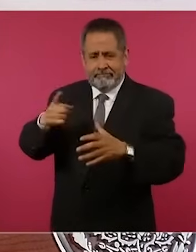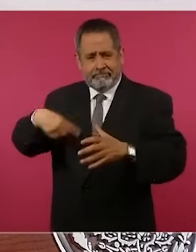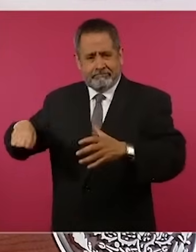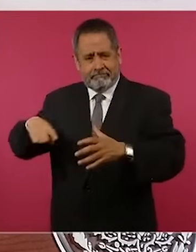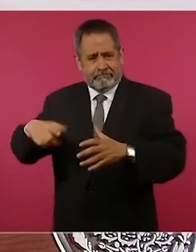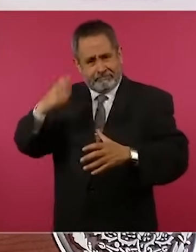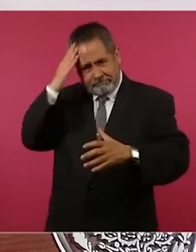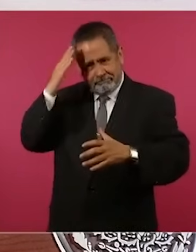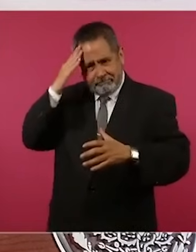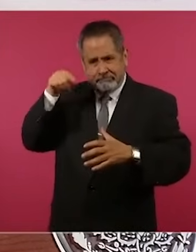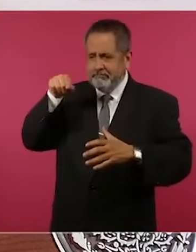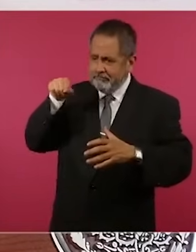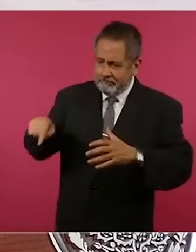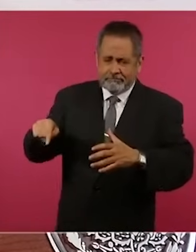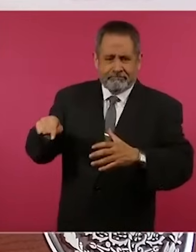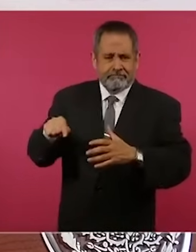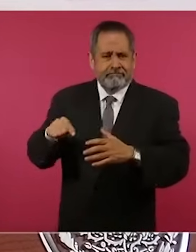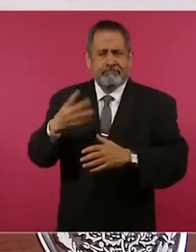protagonista,